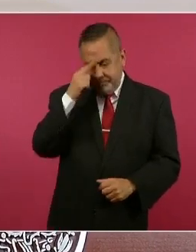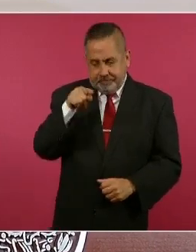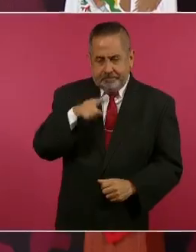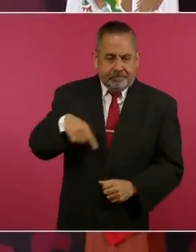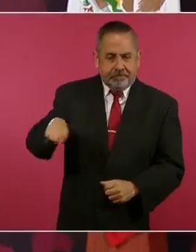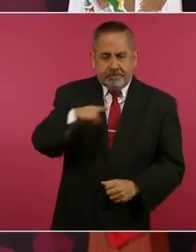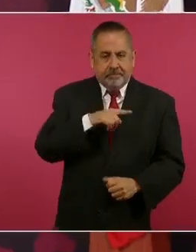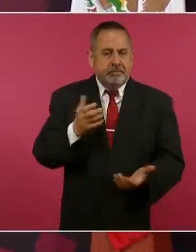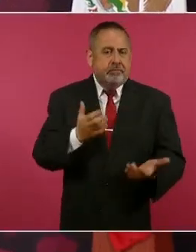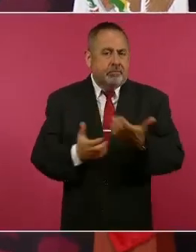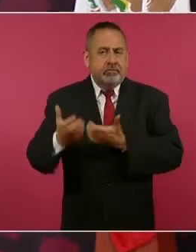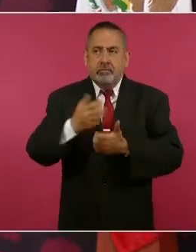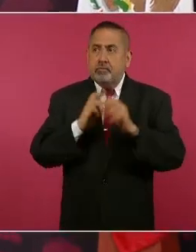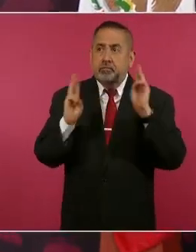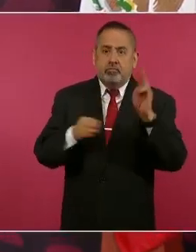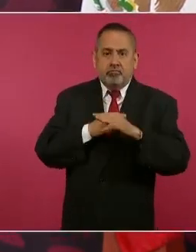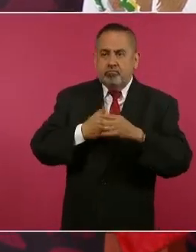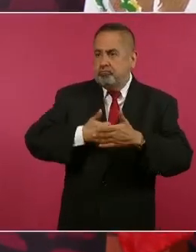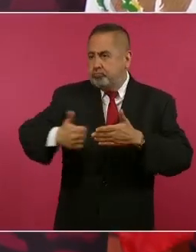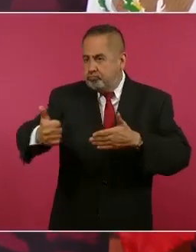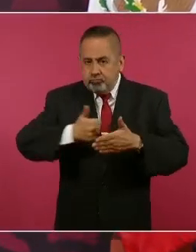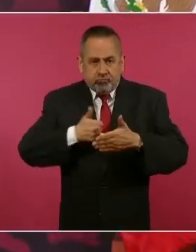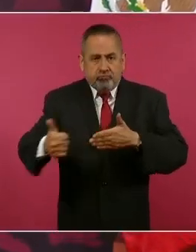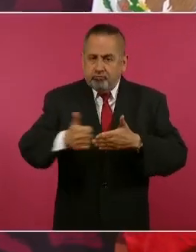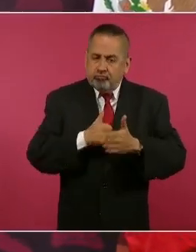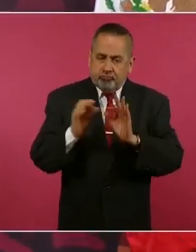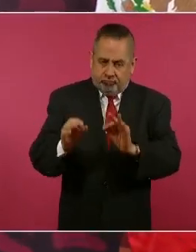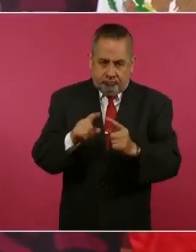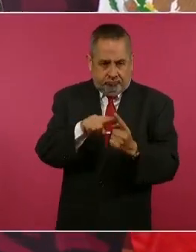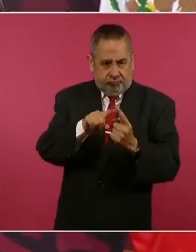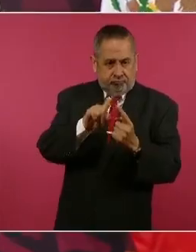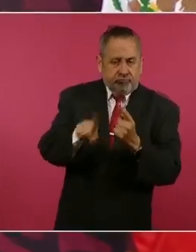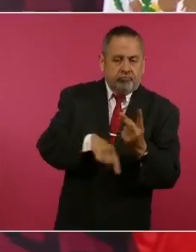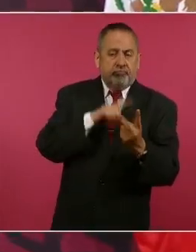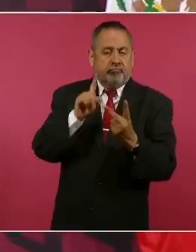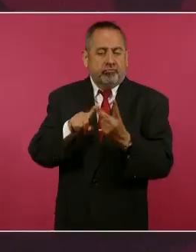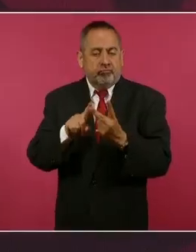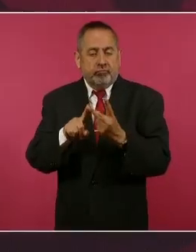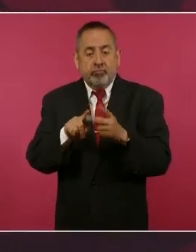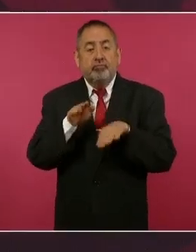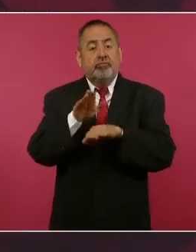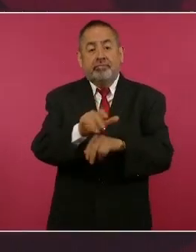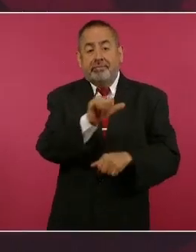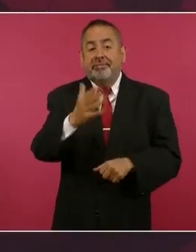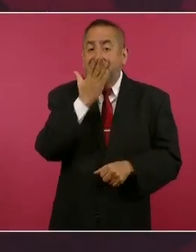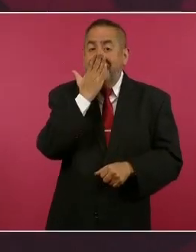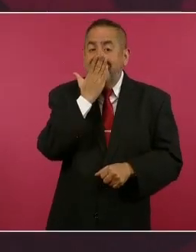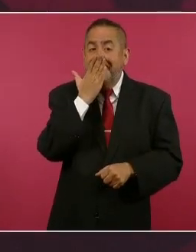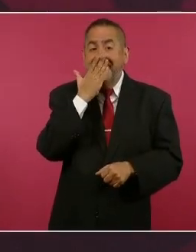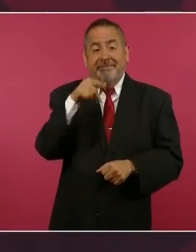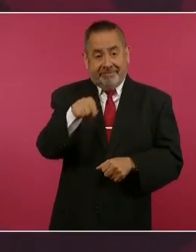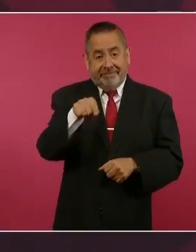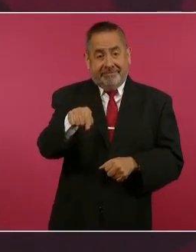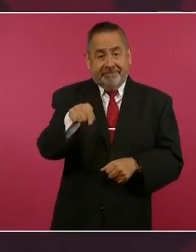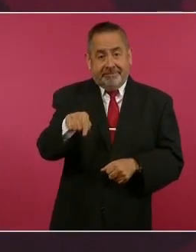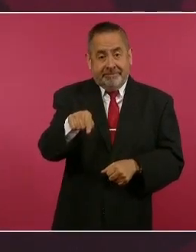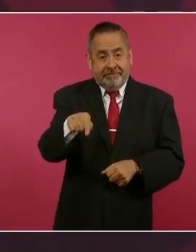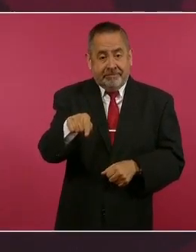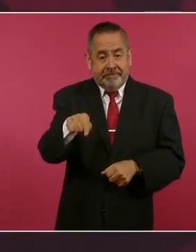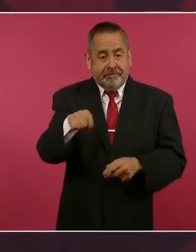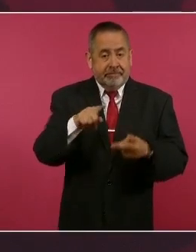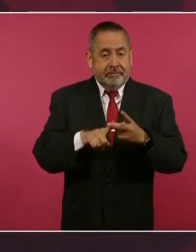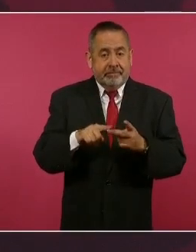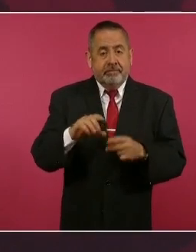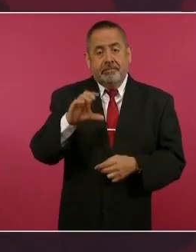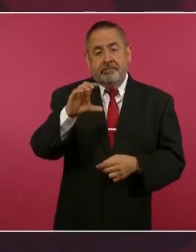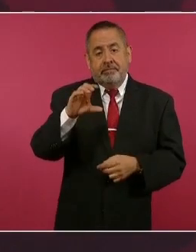para el comercio mundial. Y lo otro, tiene que ver con Sonora, es el